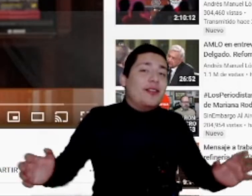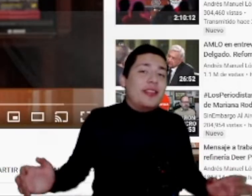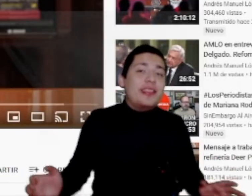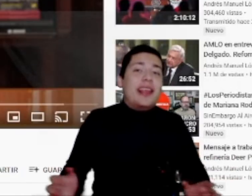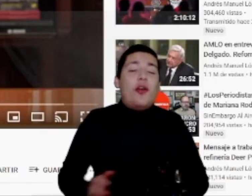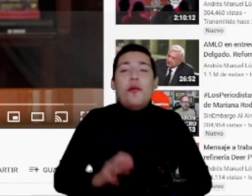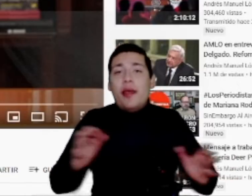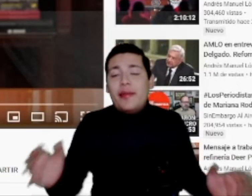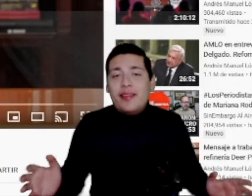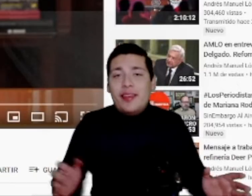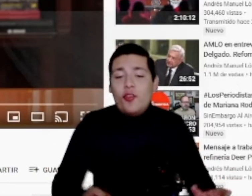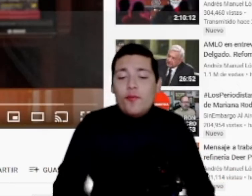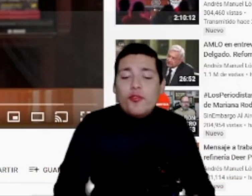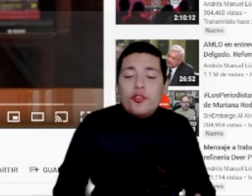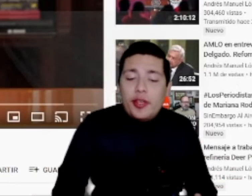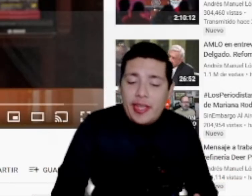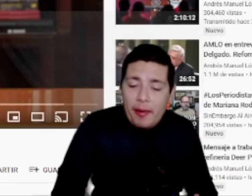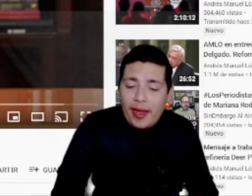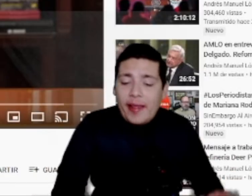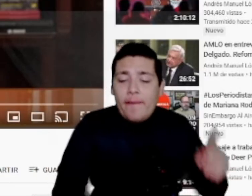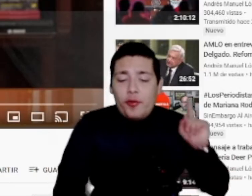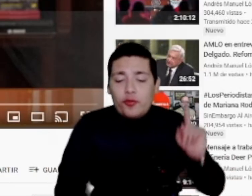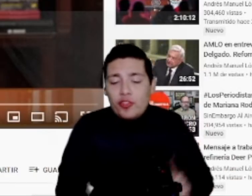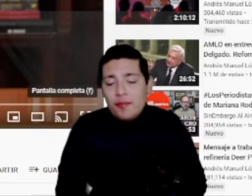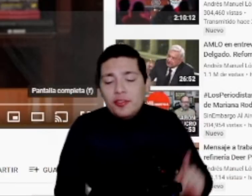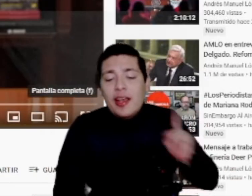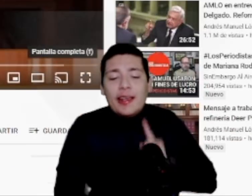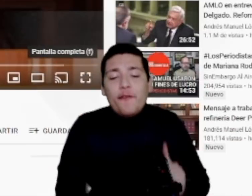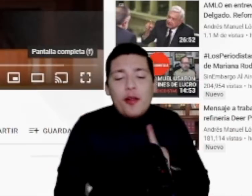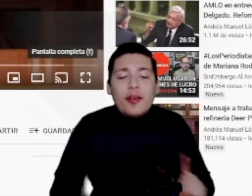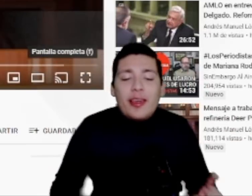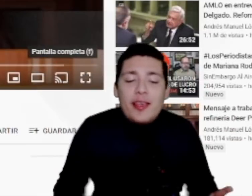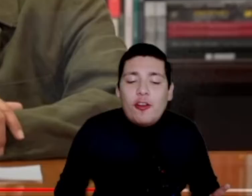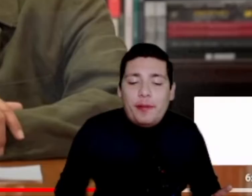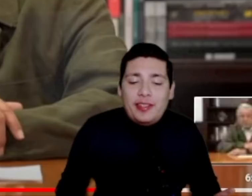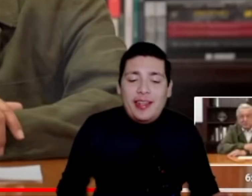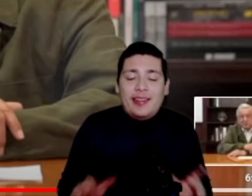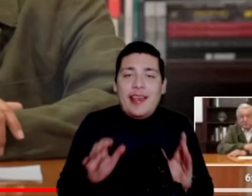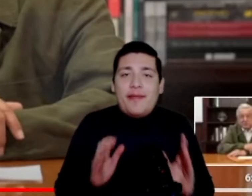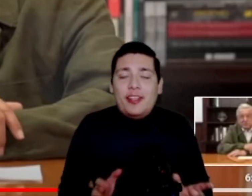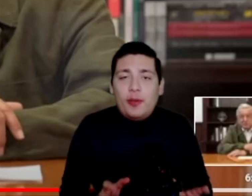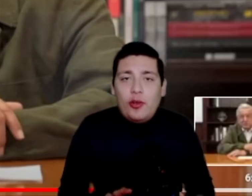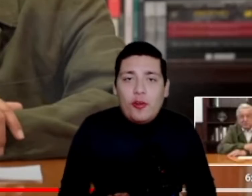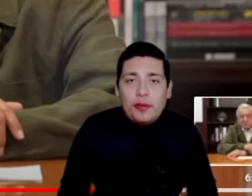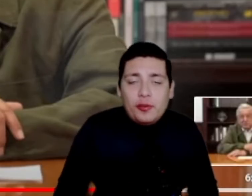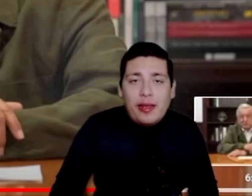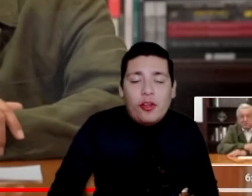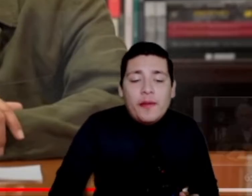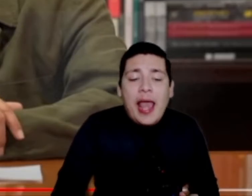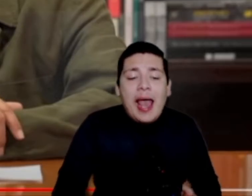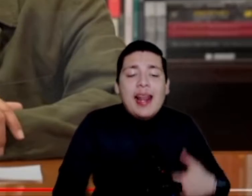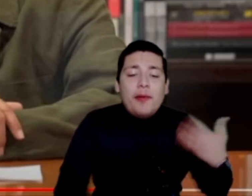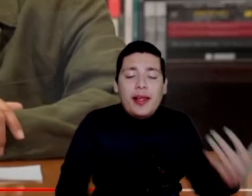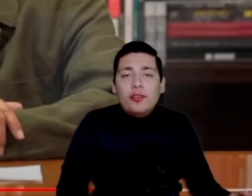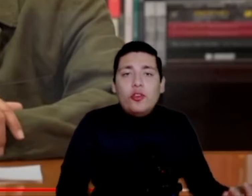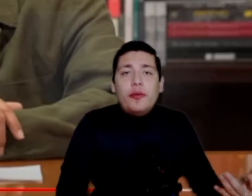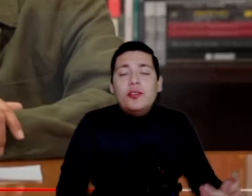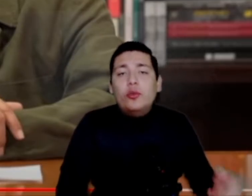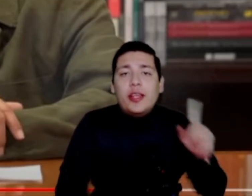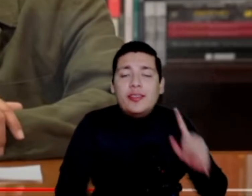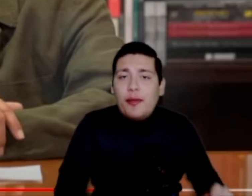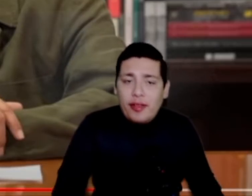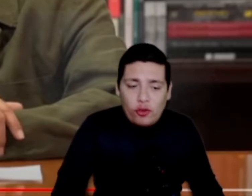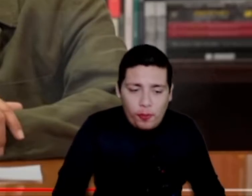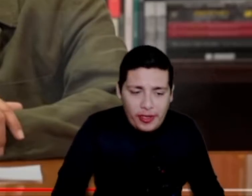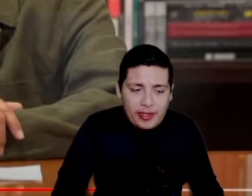Esta noticia obviamente dio mucho de qué hablar, pero escuchemos qué fue lo que dijo el presidente Andrés Manuel López Obrador al hablar sobre